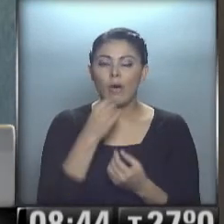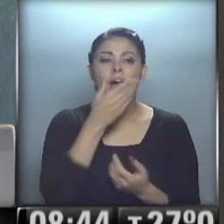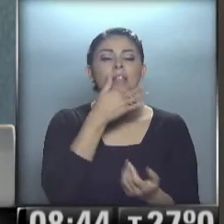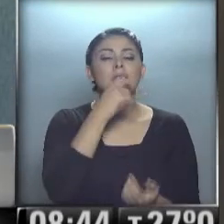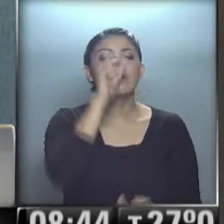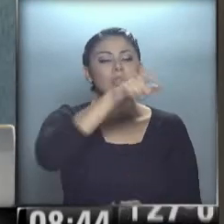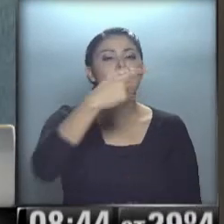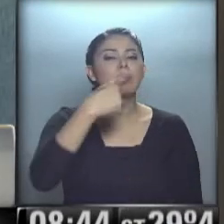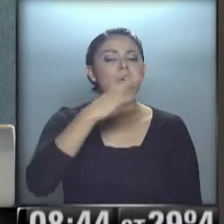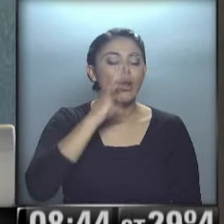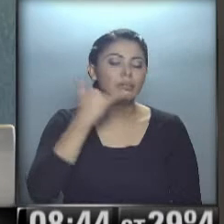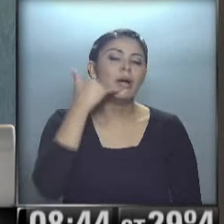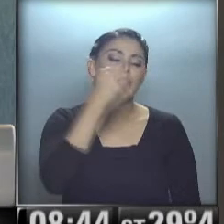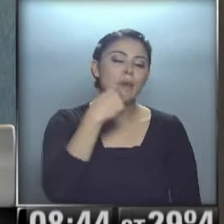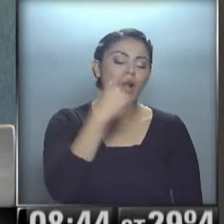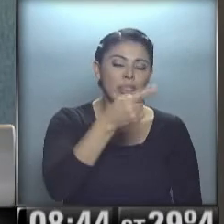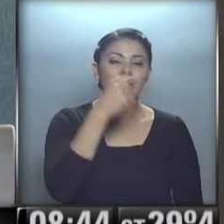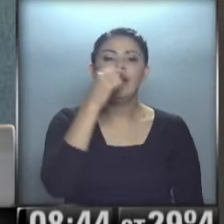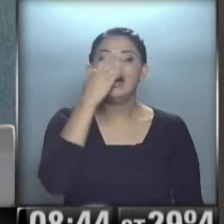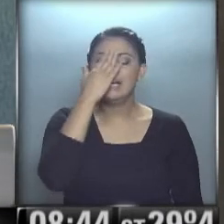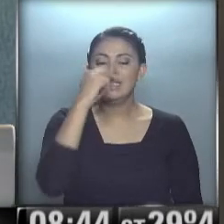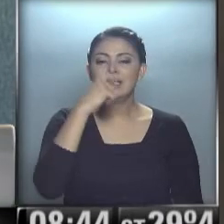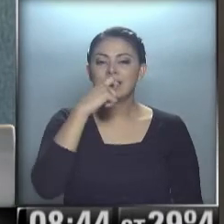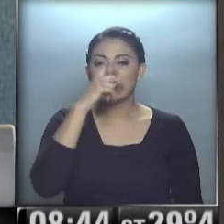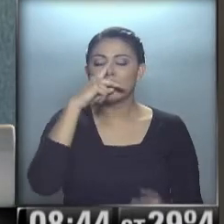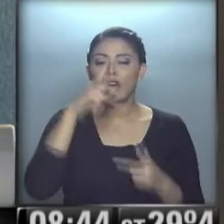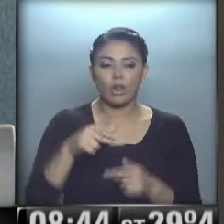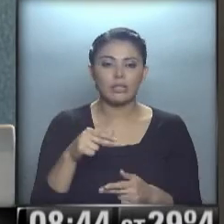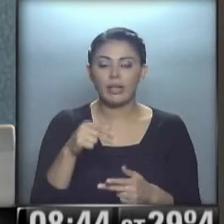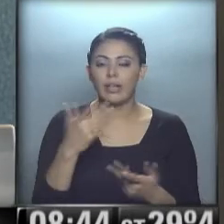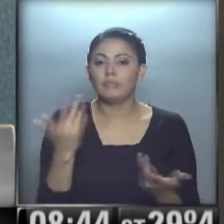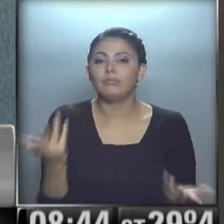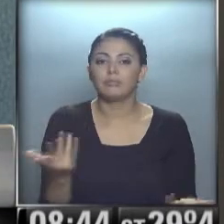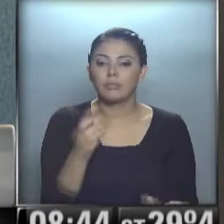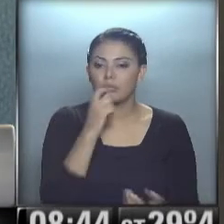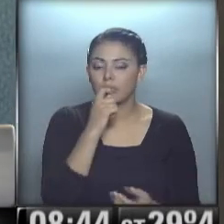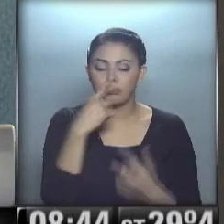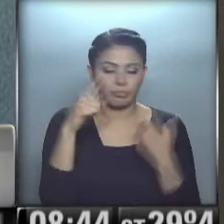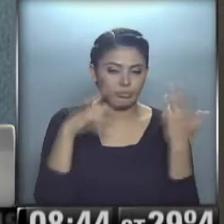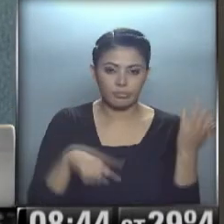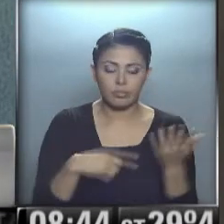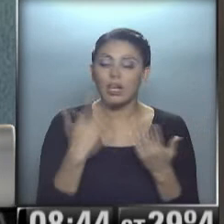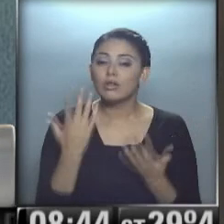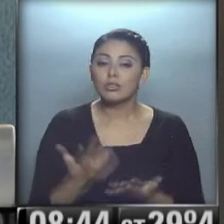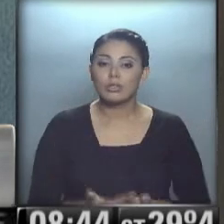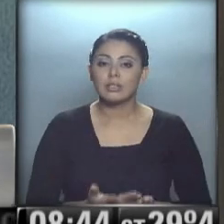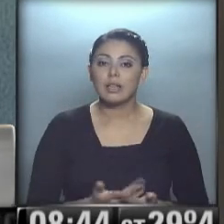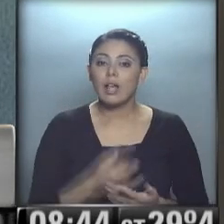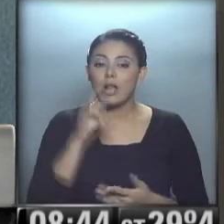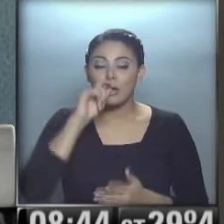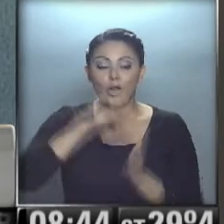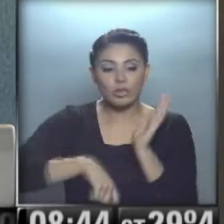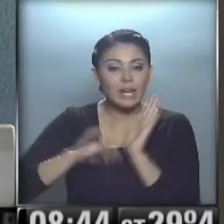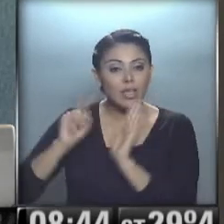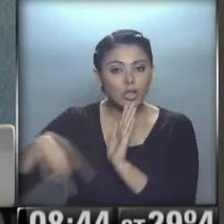correspondiente y parámetros de lo que se denomina interrupción por fuera de servicio, etcétera, etcétera. Con lo cual, el contrato de